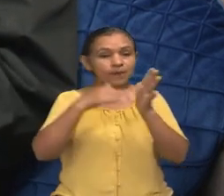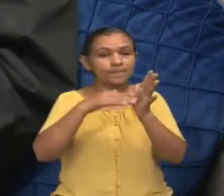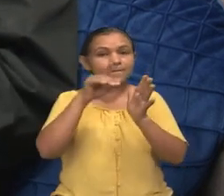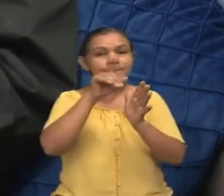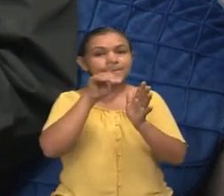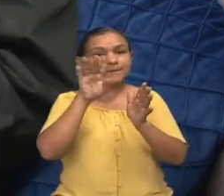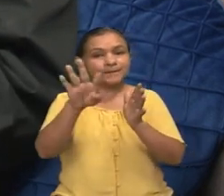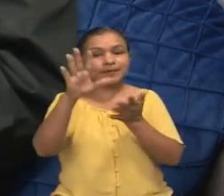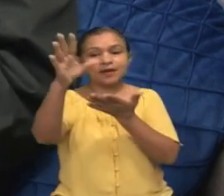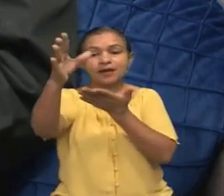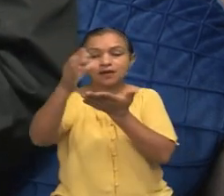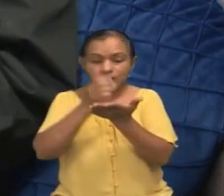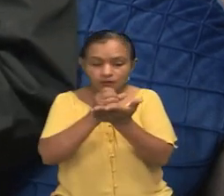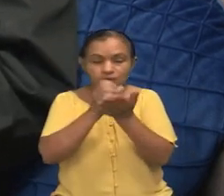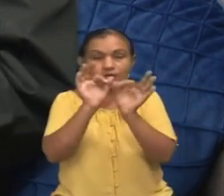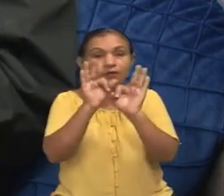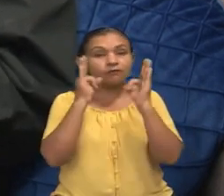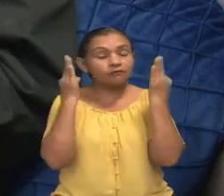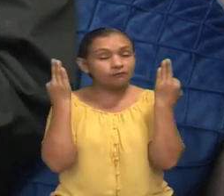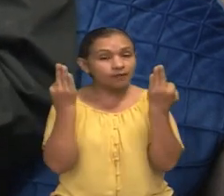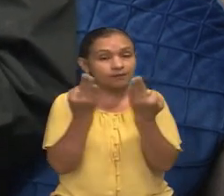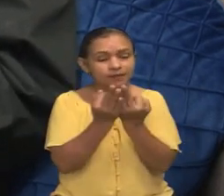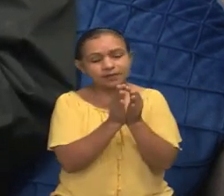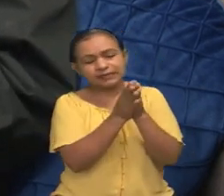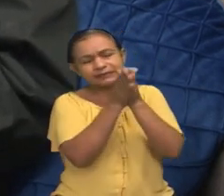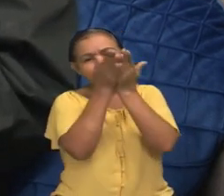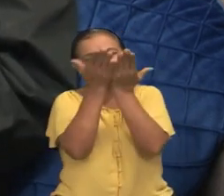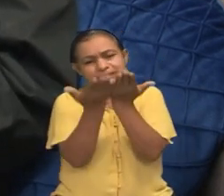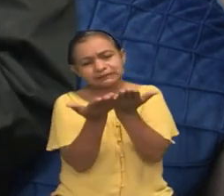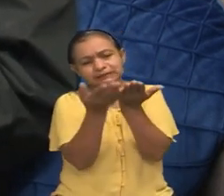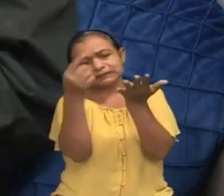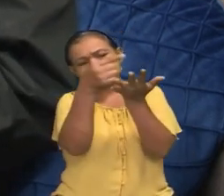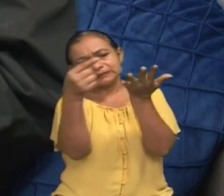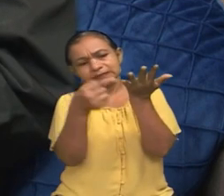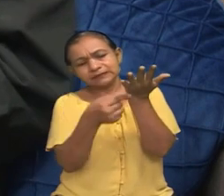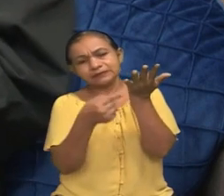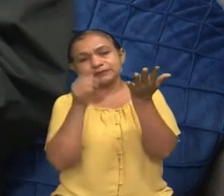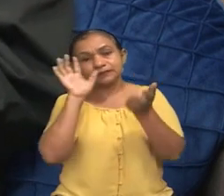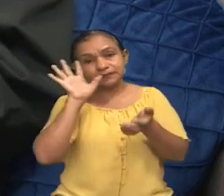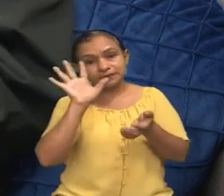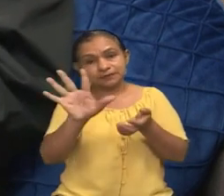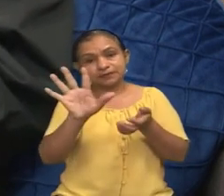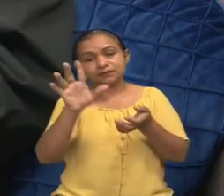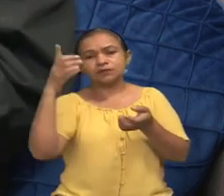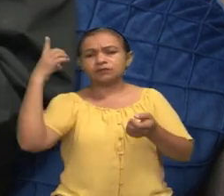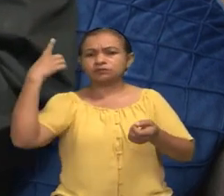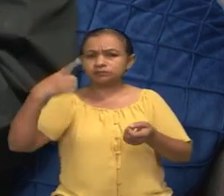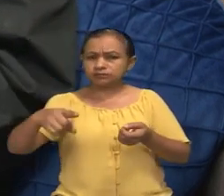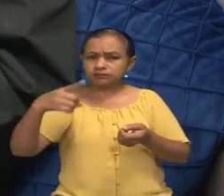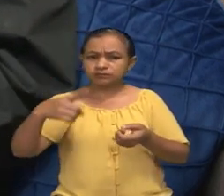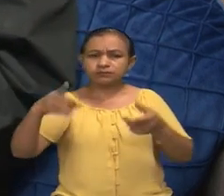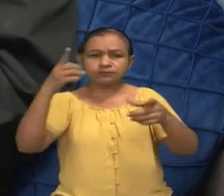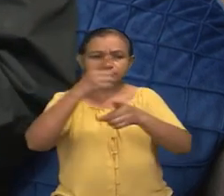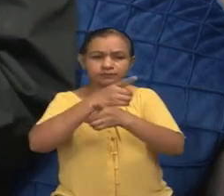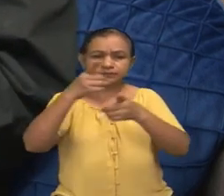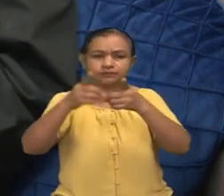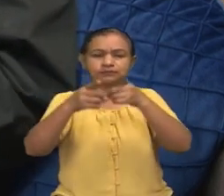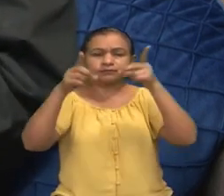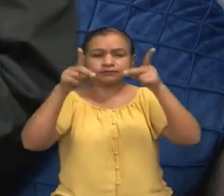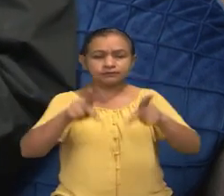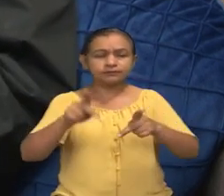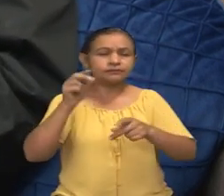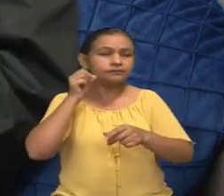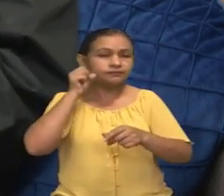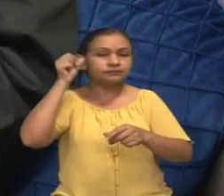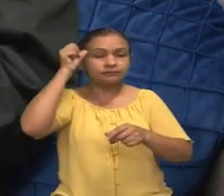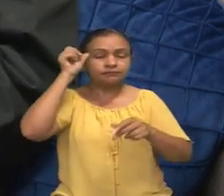se aprobó el Código de Familia y el libro quinto del Código de Familia establece los derechos y los deberes de las personas adultas